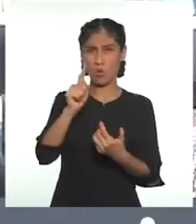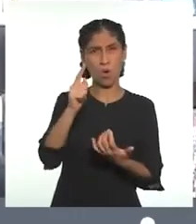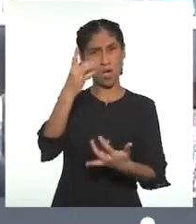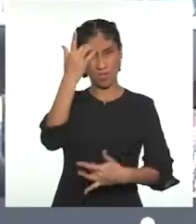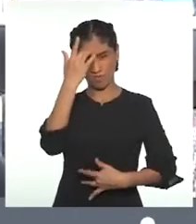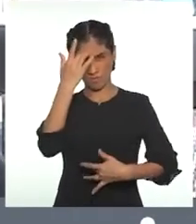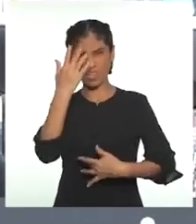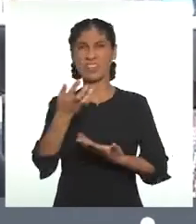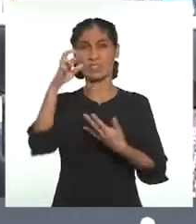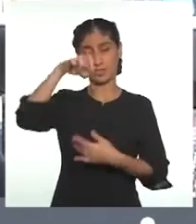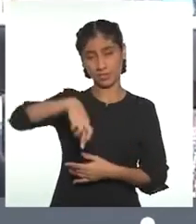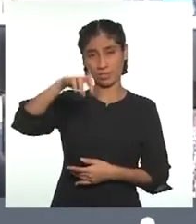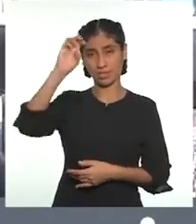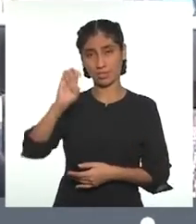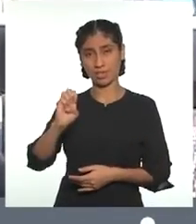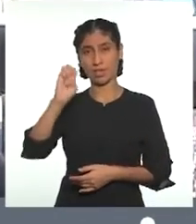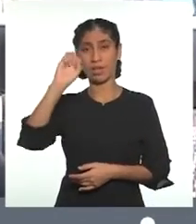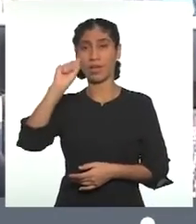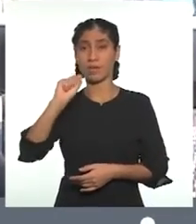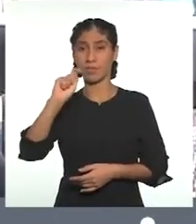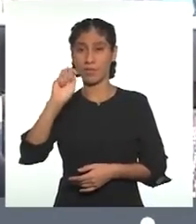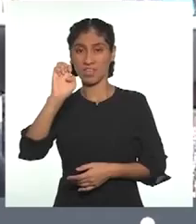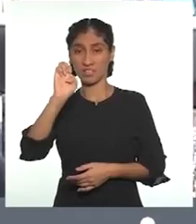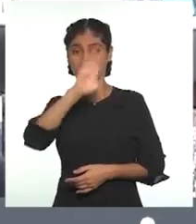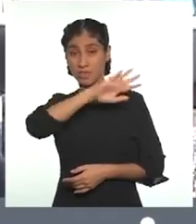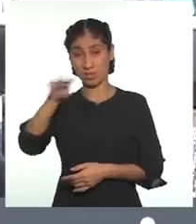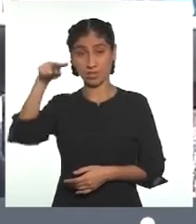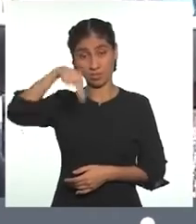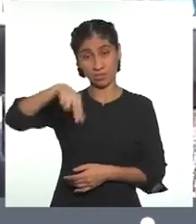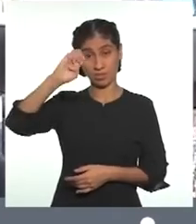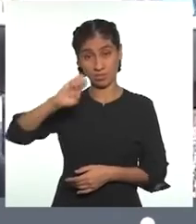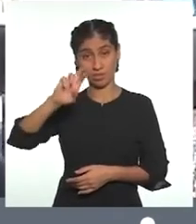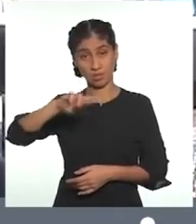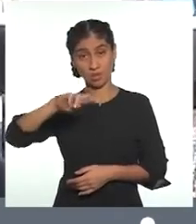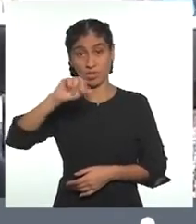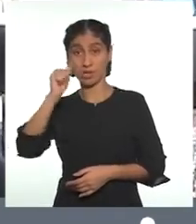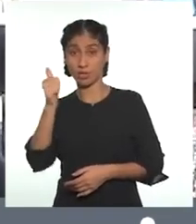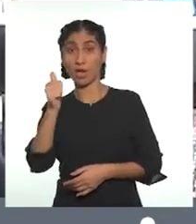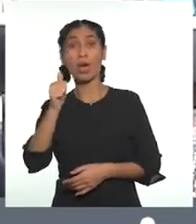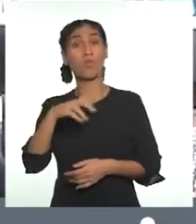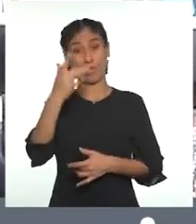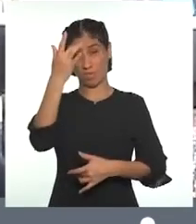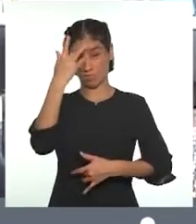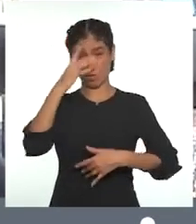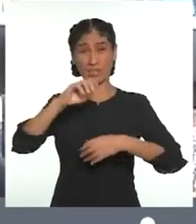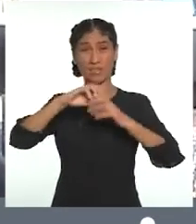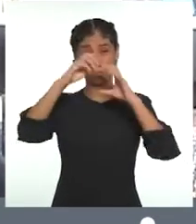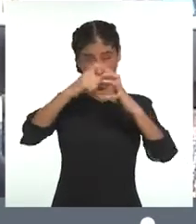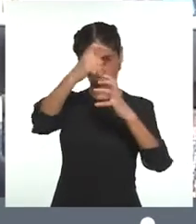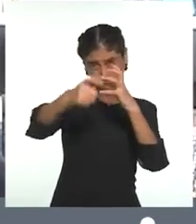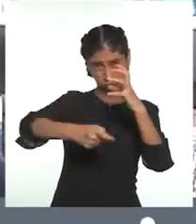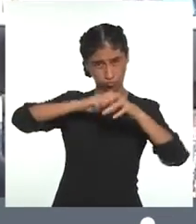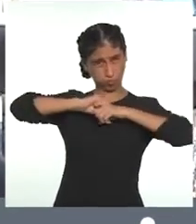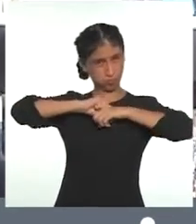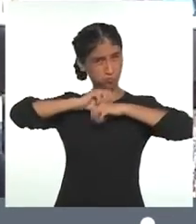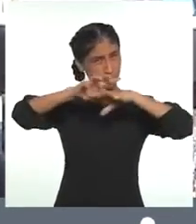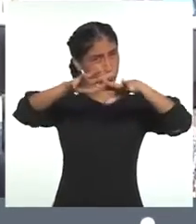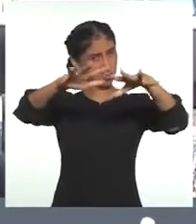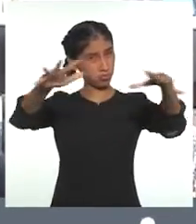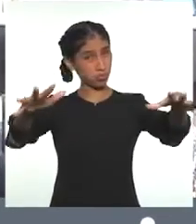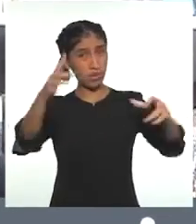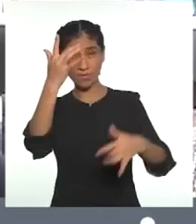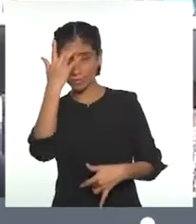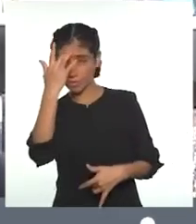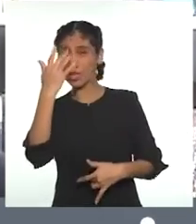peste negra. Sí, esa que seguramente hemos escuchado que sucedió a fines de la Edad Media,